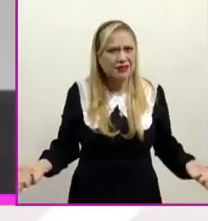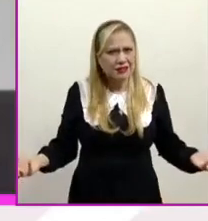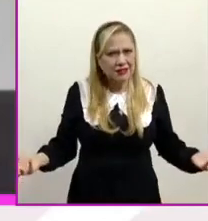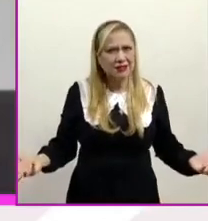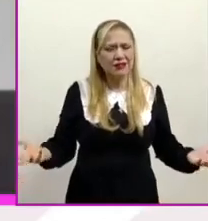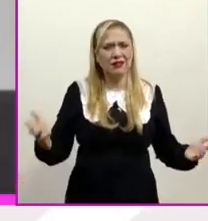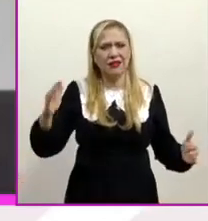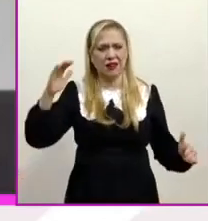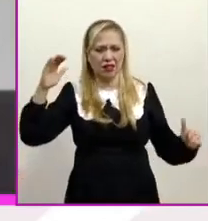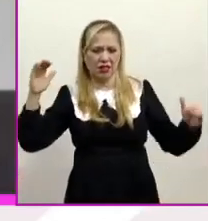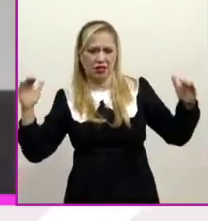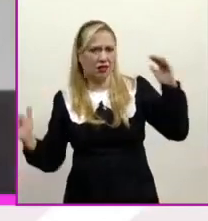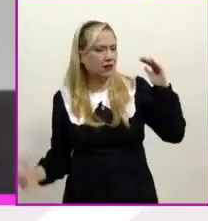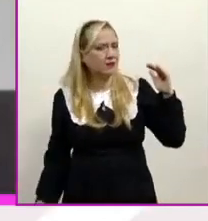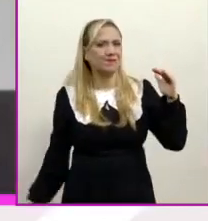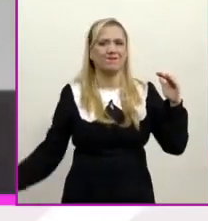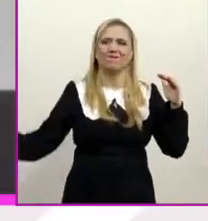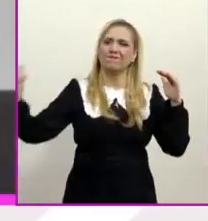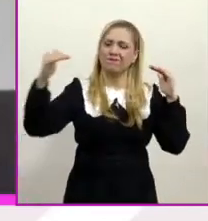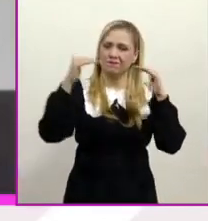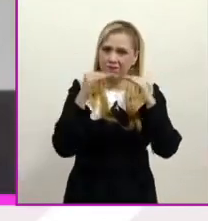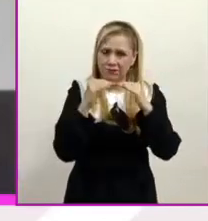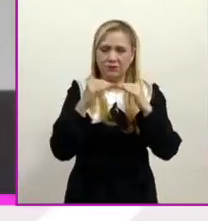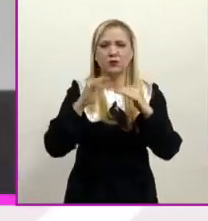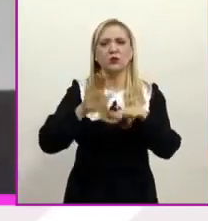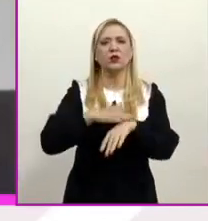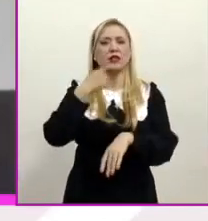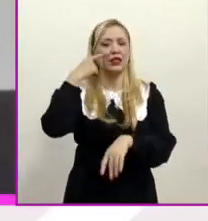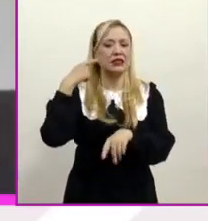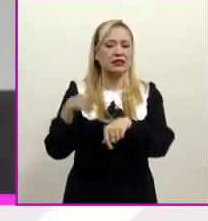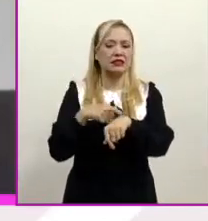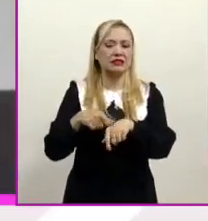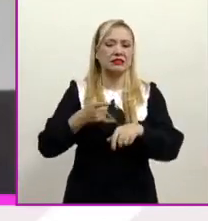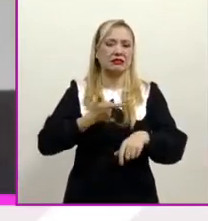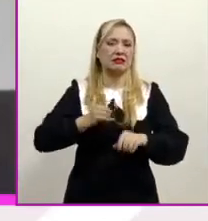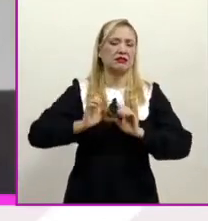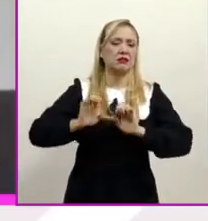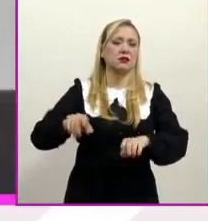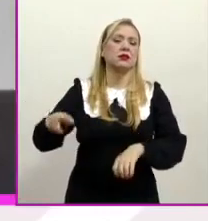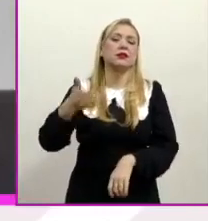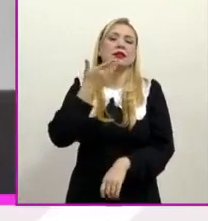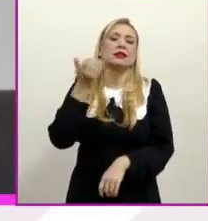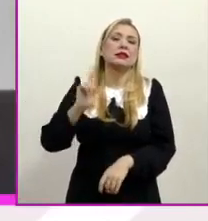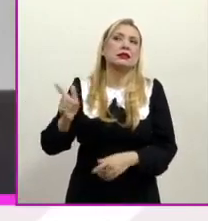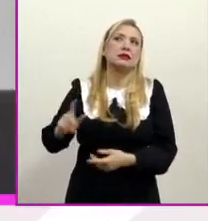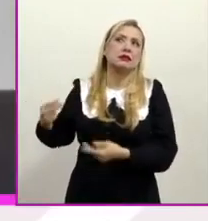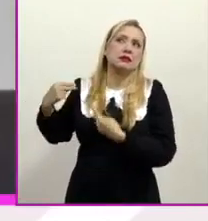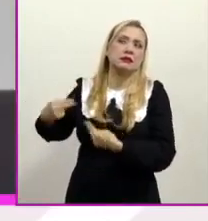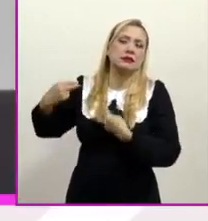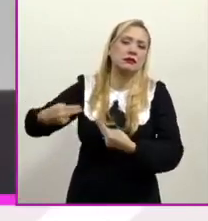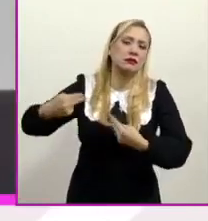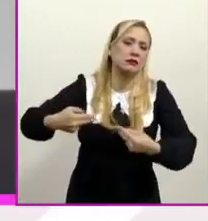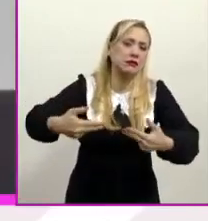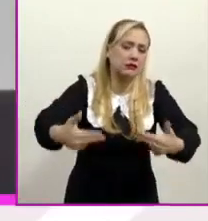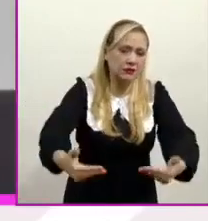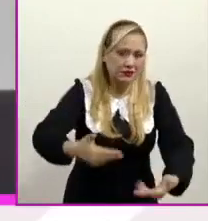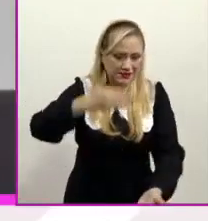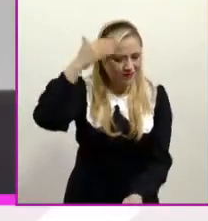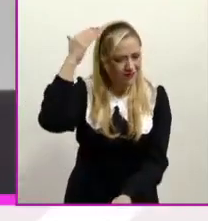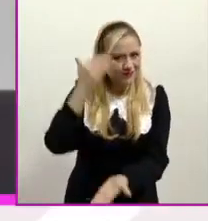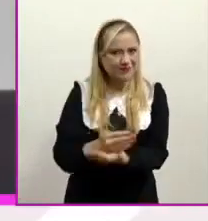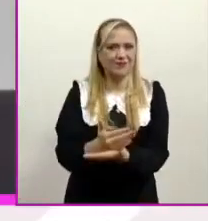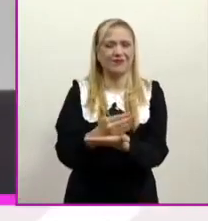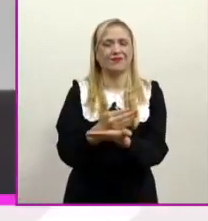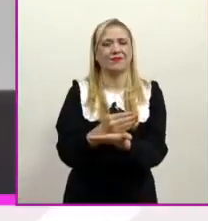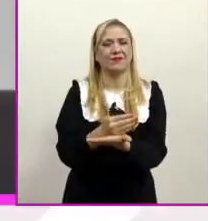sistema racista nos han dejado, nos han heredado, ¿no? Es